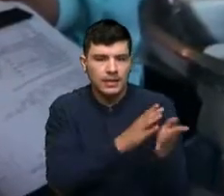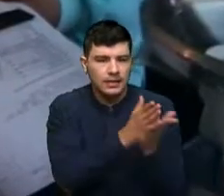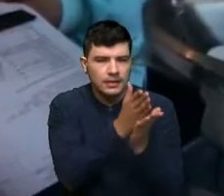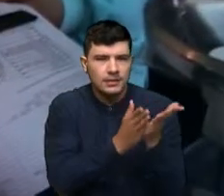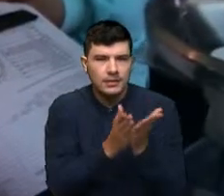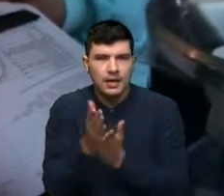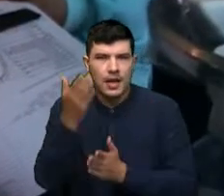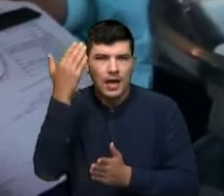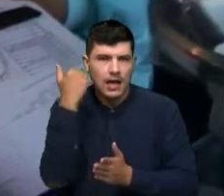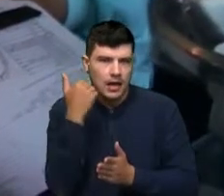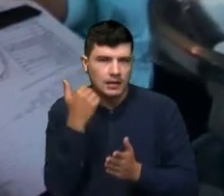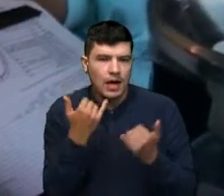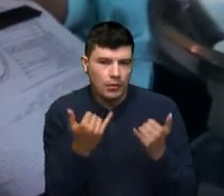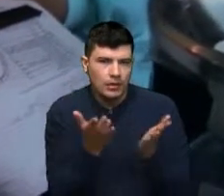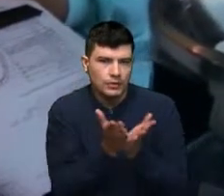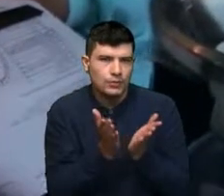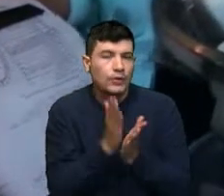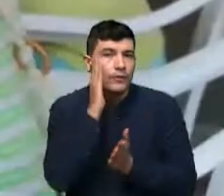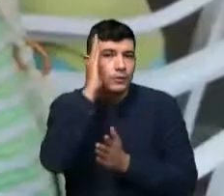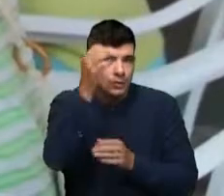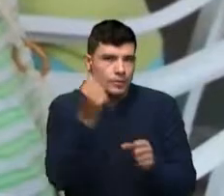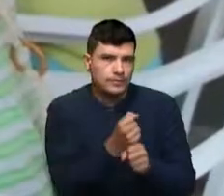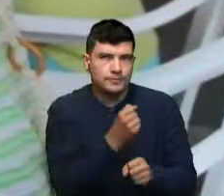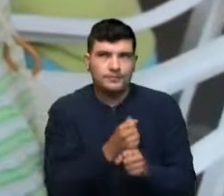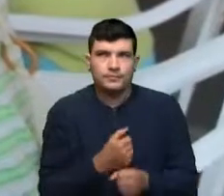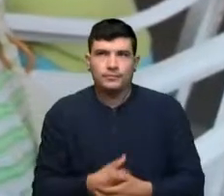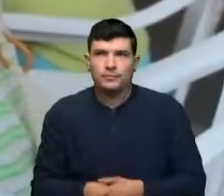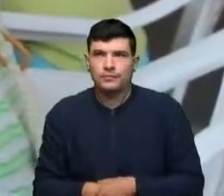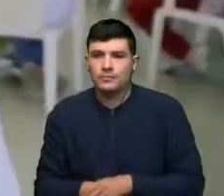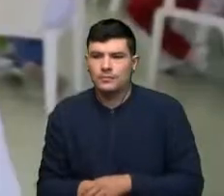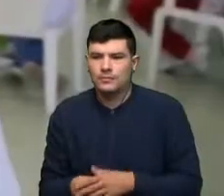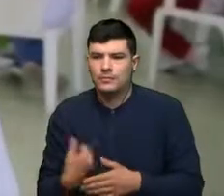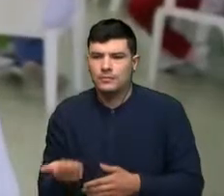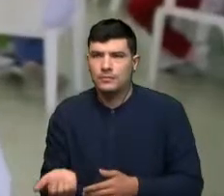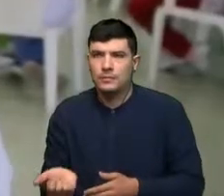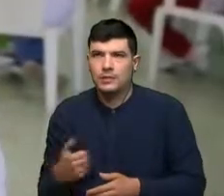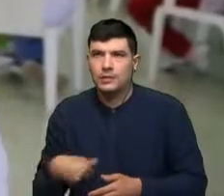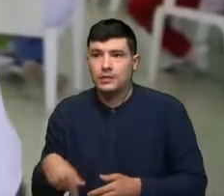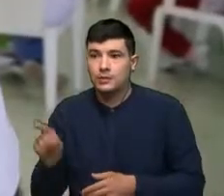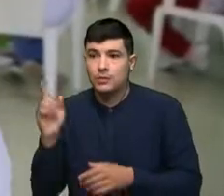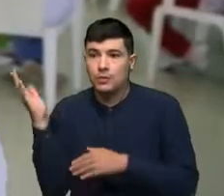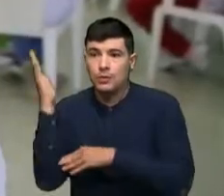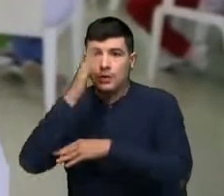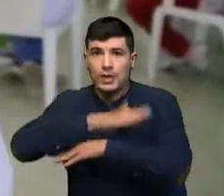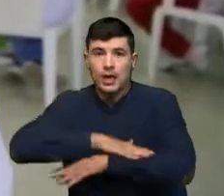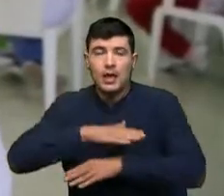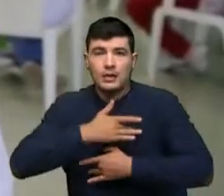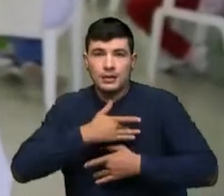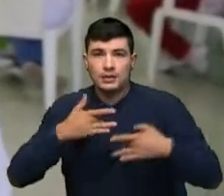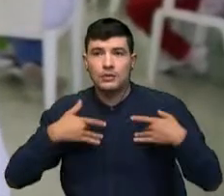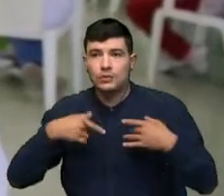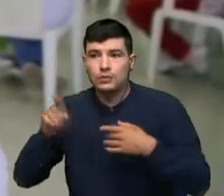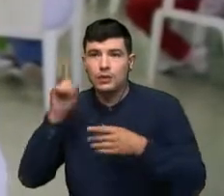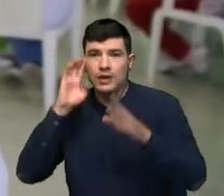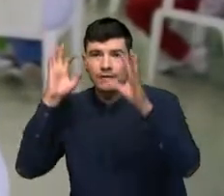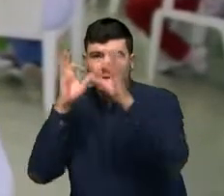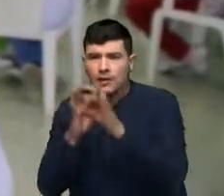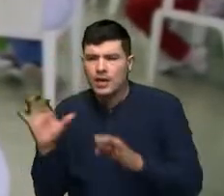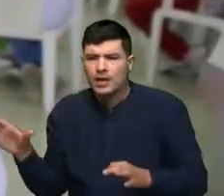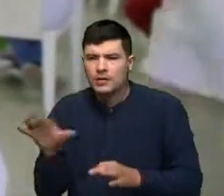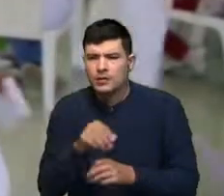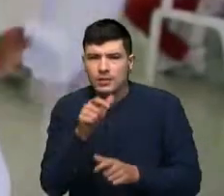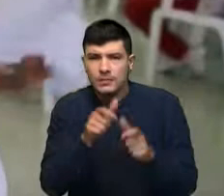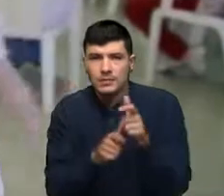desempeñarán estas jornadas de salud están dirigidas a todos los adultos mayores de la